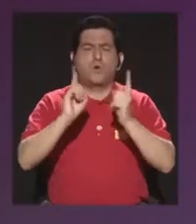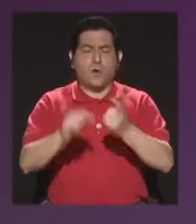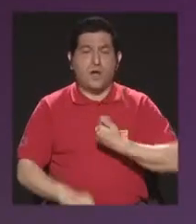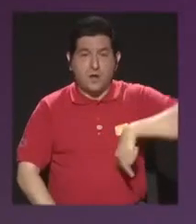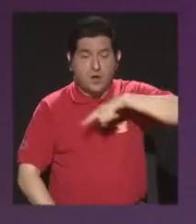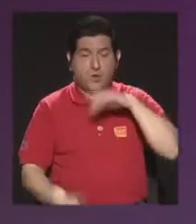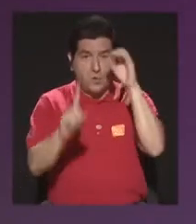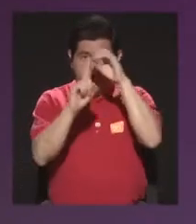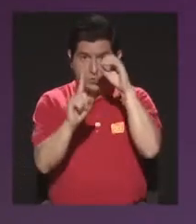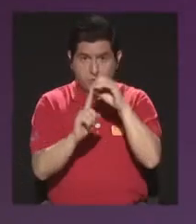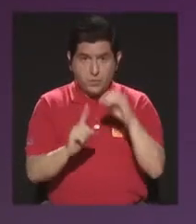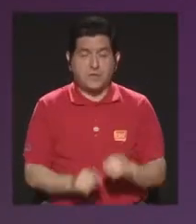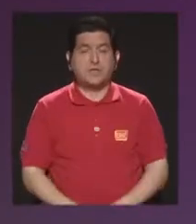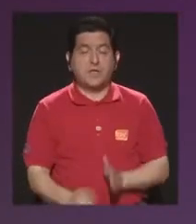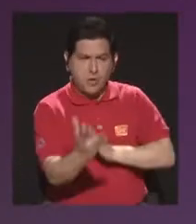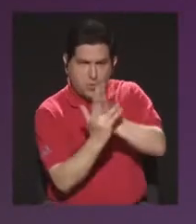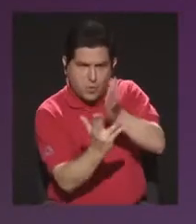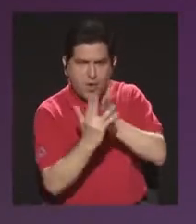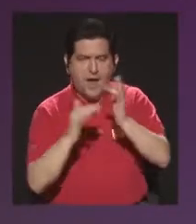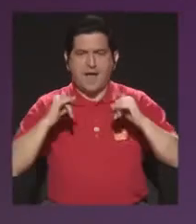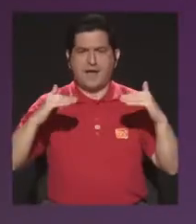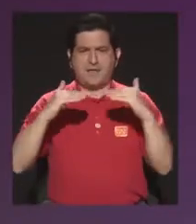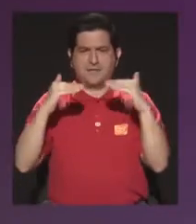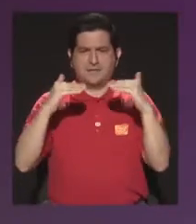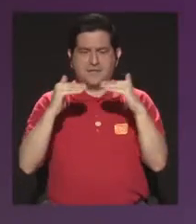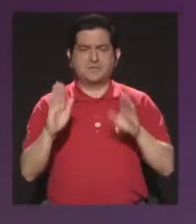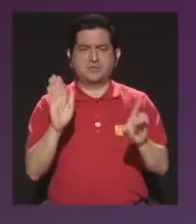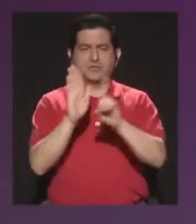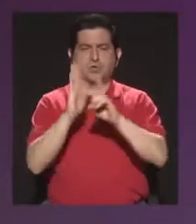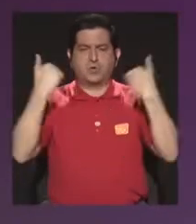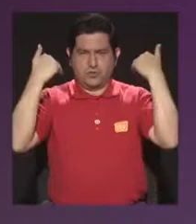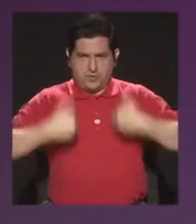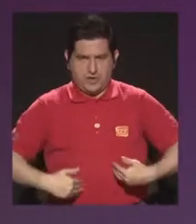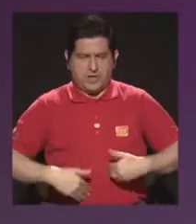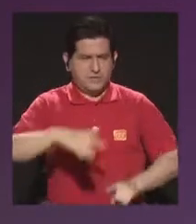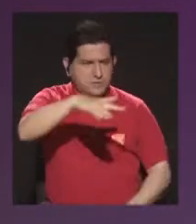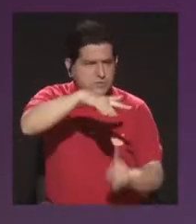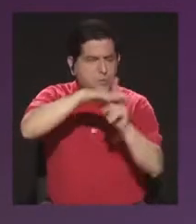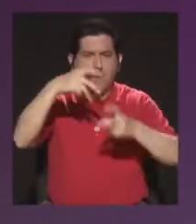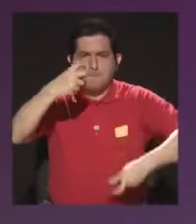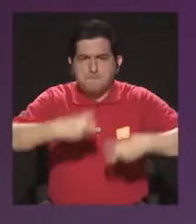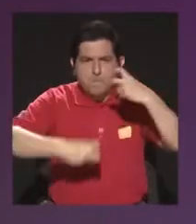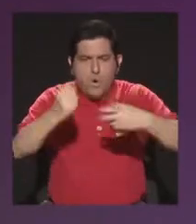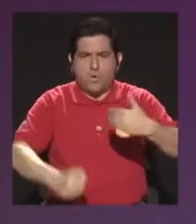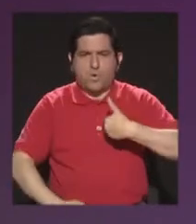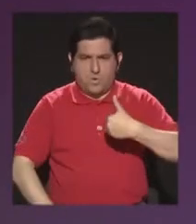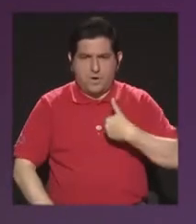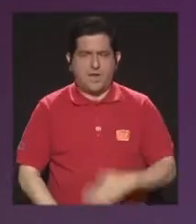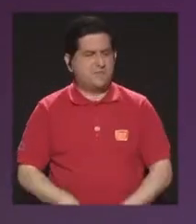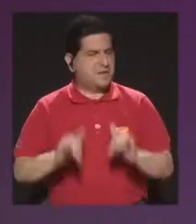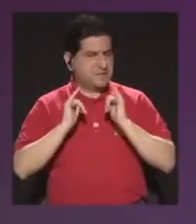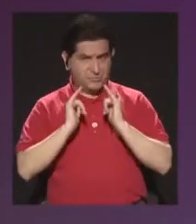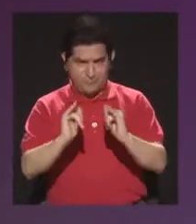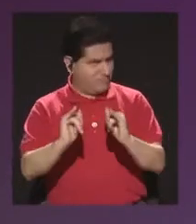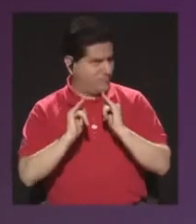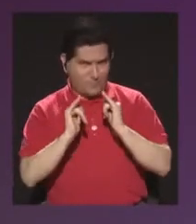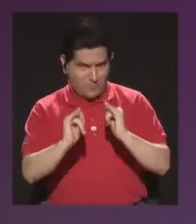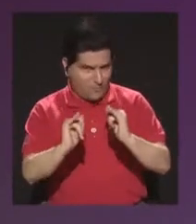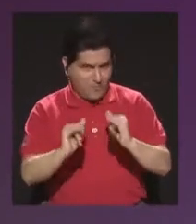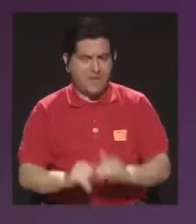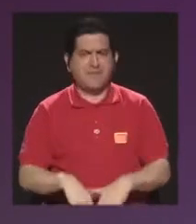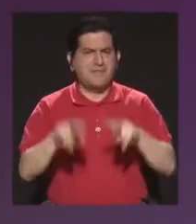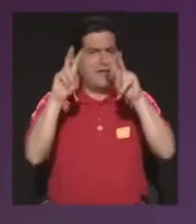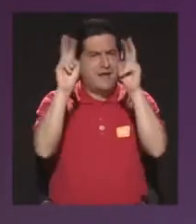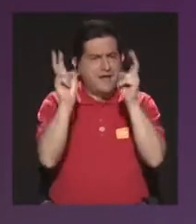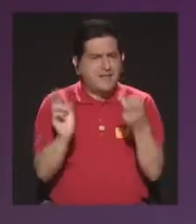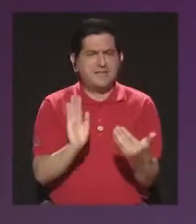nosotros es promover el acceso equitativo a los derechos humanos y visibilizar los problemas que hay, tanto de desigualdad en temas